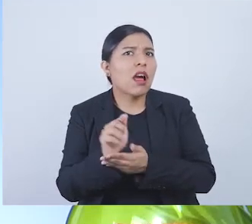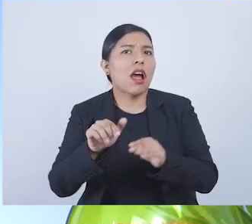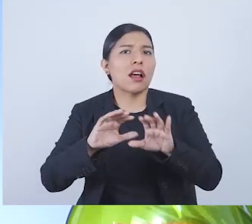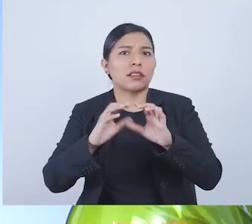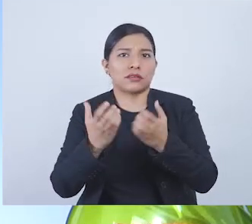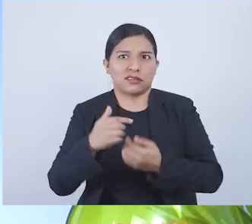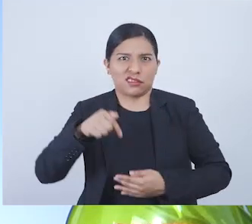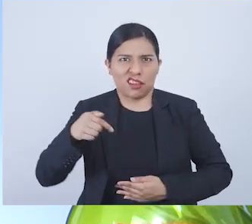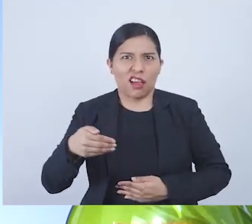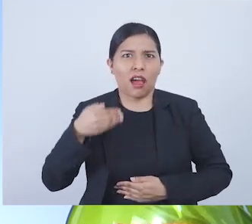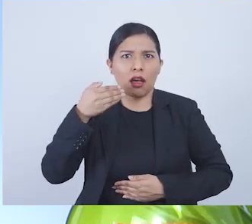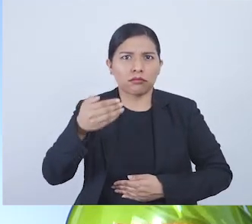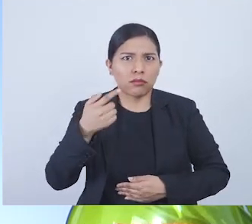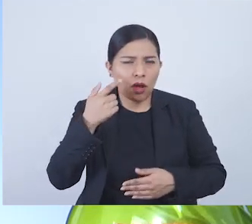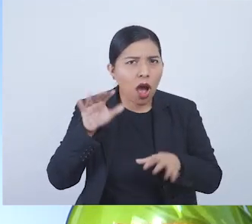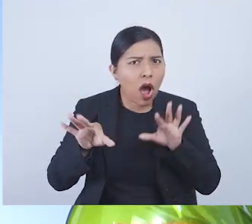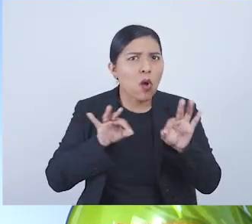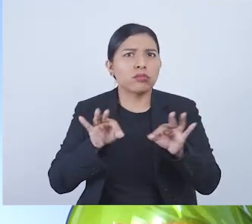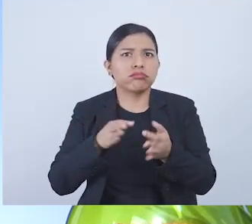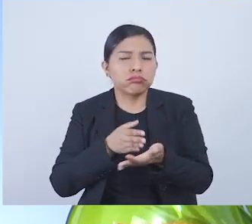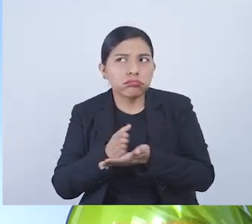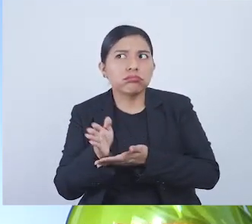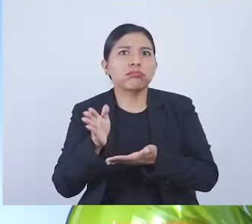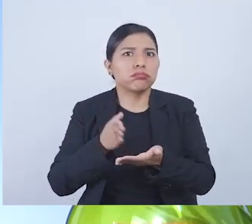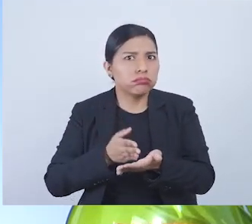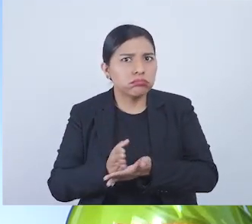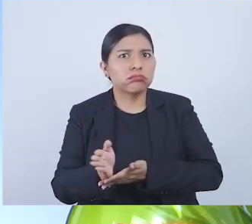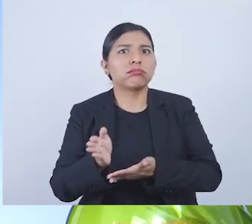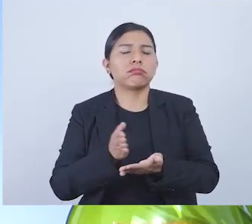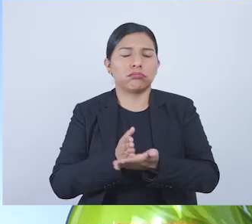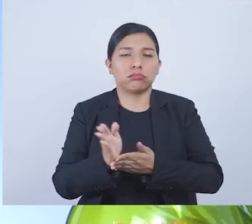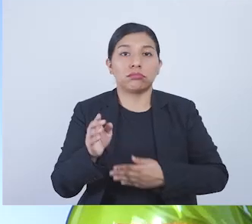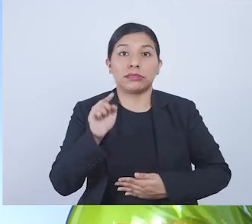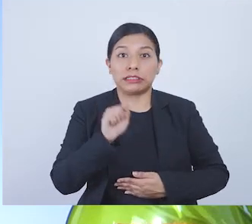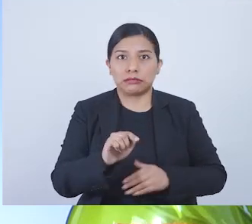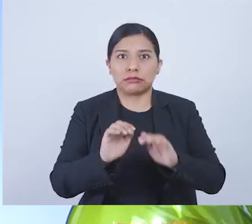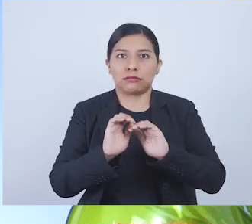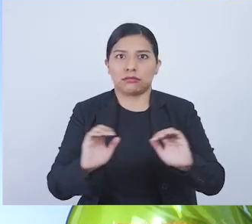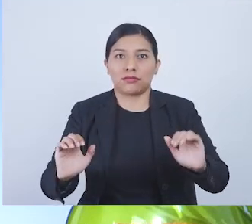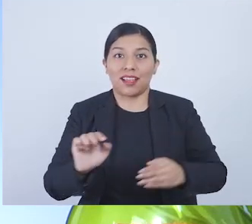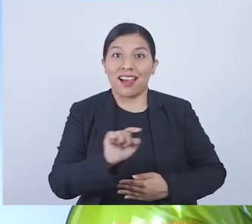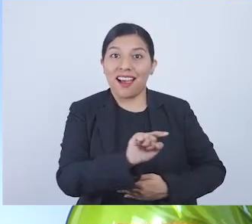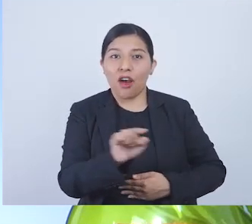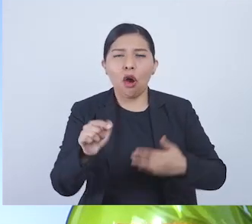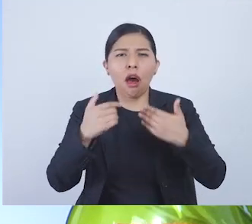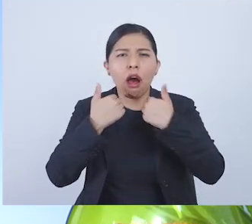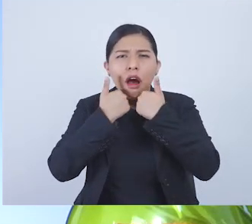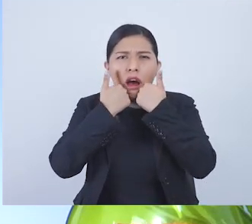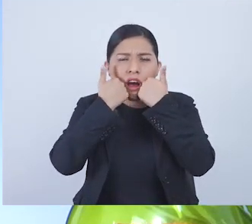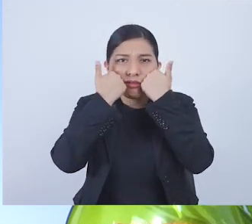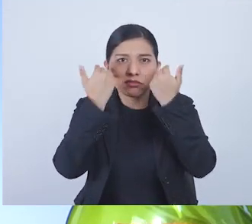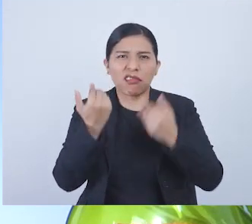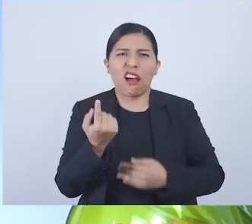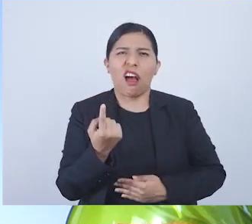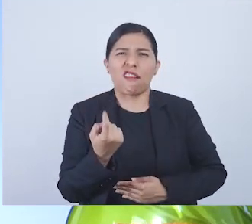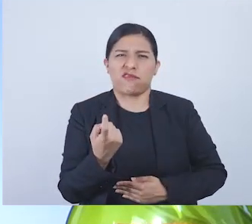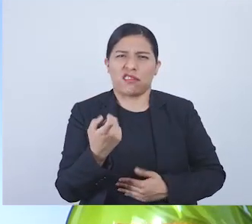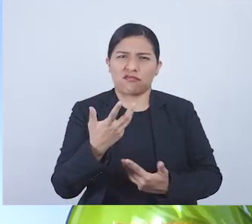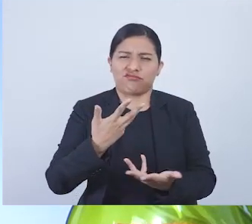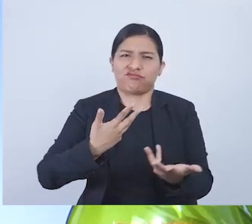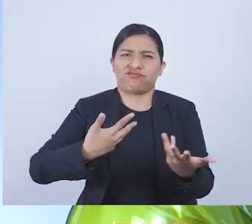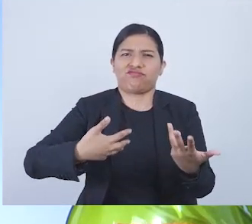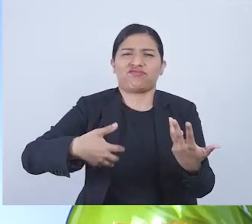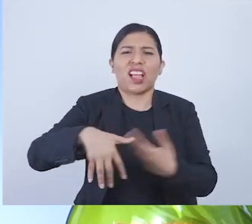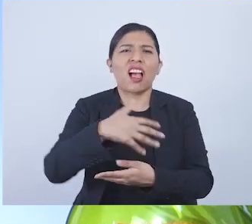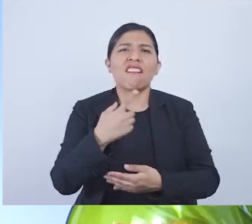en el presente año. En esta niñez, en esta adolescencia, la falta de recreación,